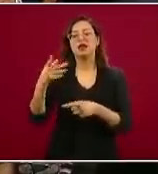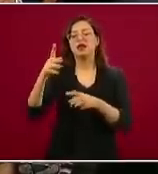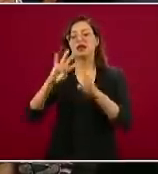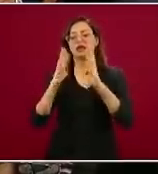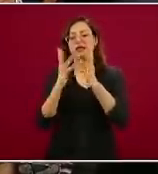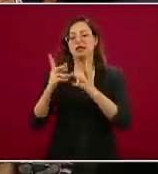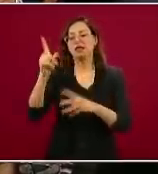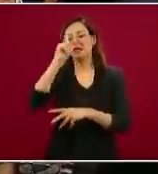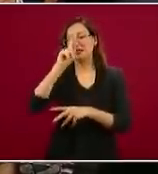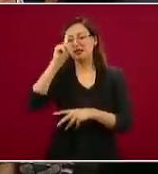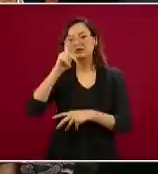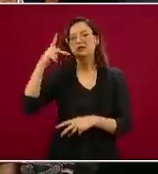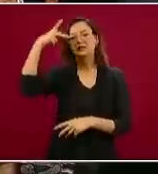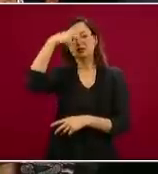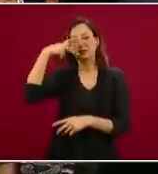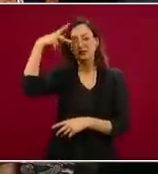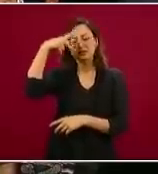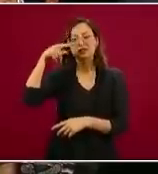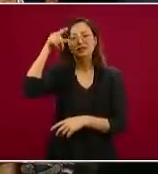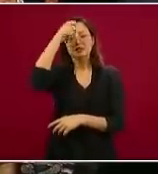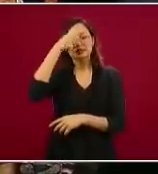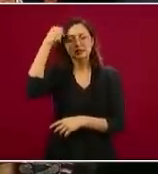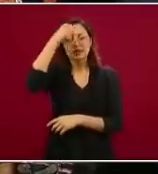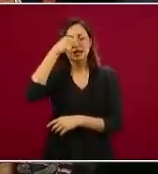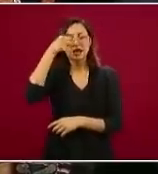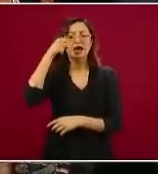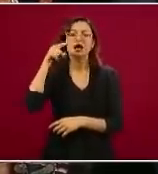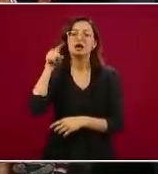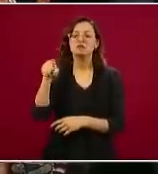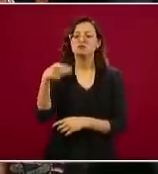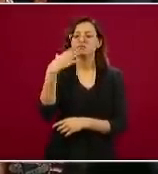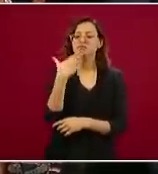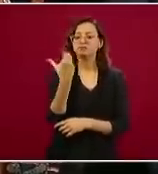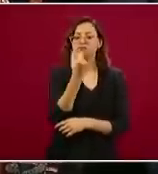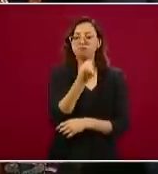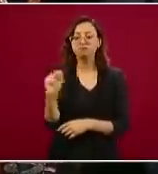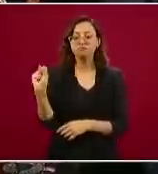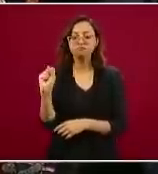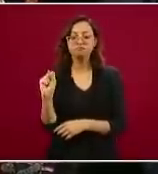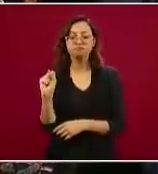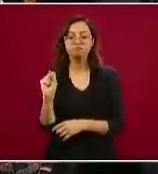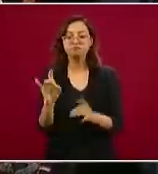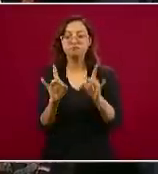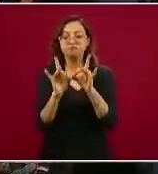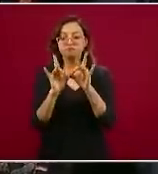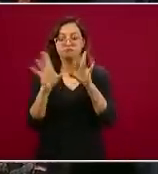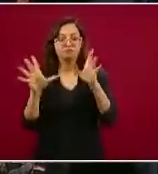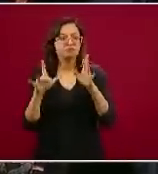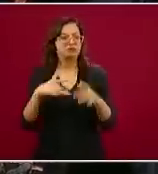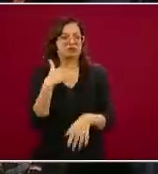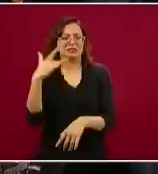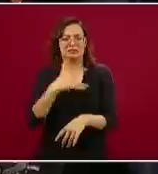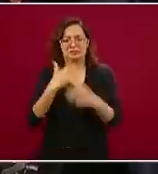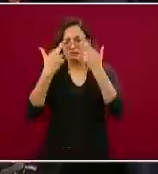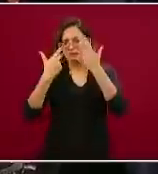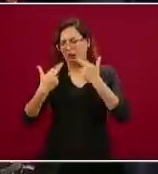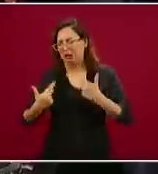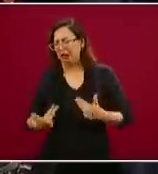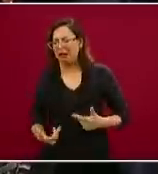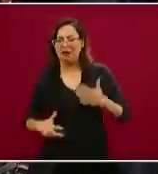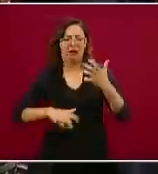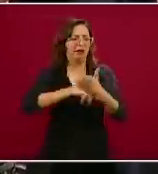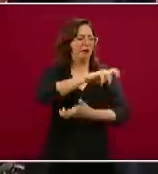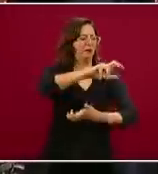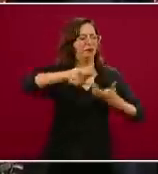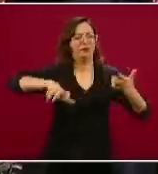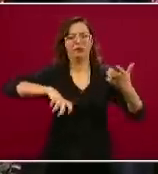Mental, psiquiatra, experta en el manejo de crisis emocionales, tanto en el campo individual